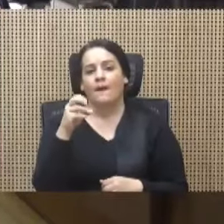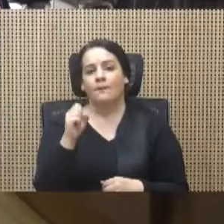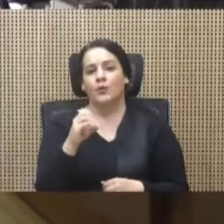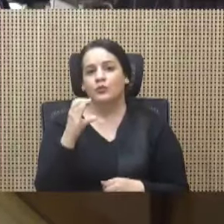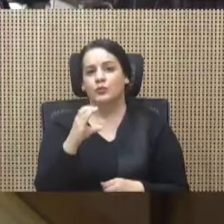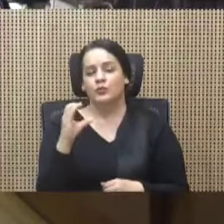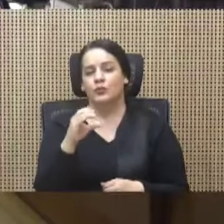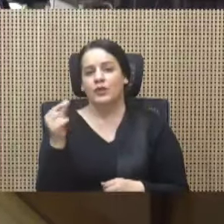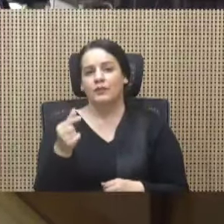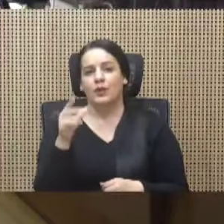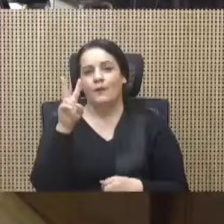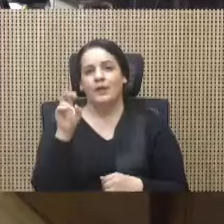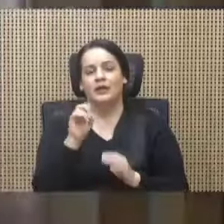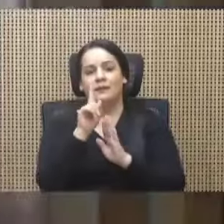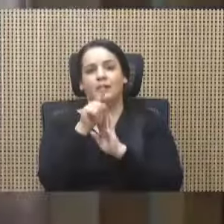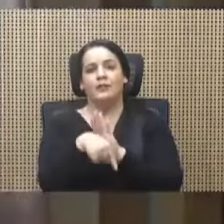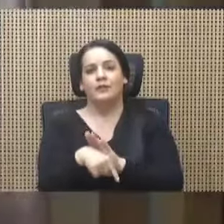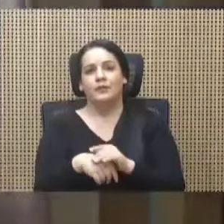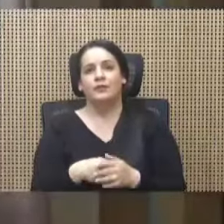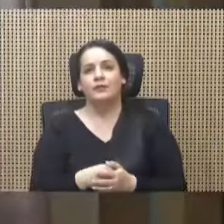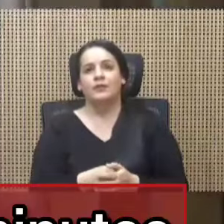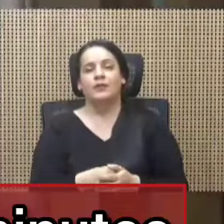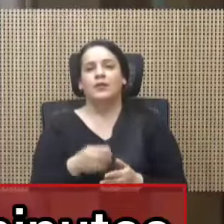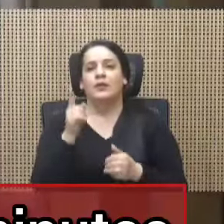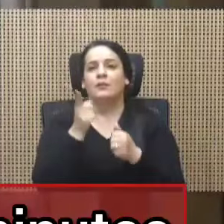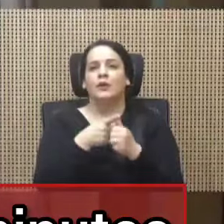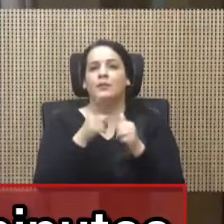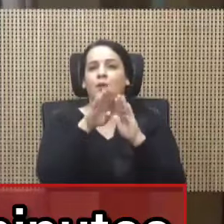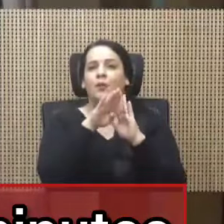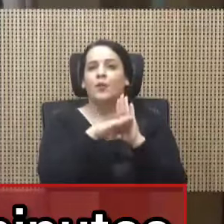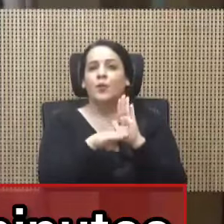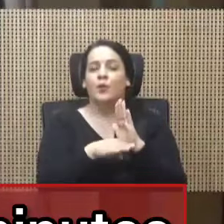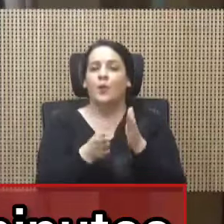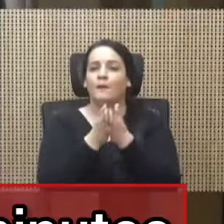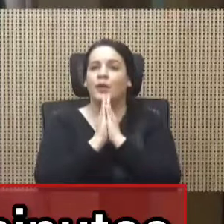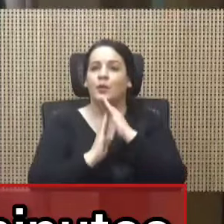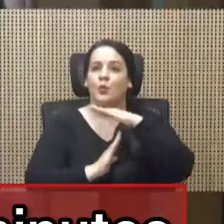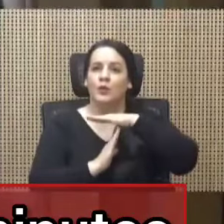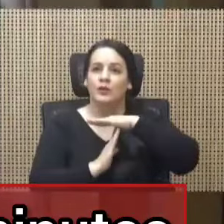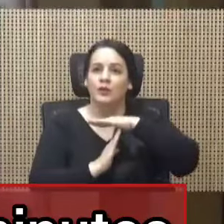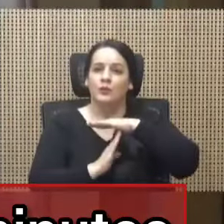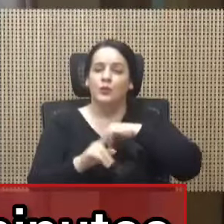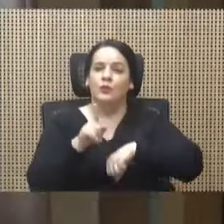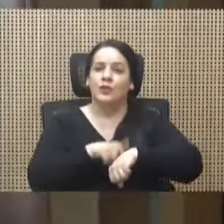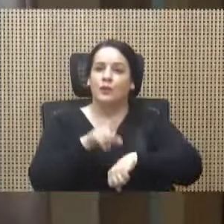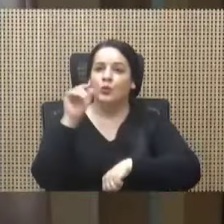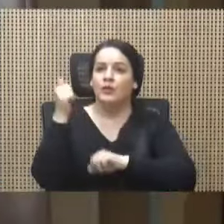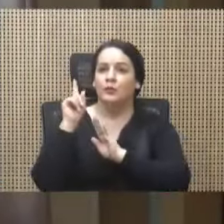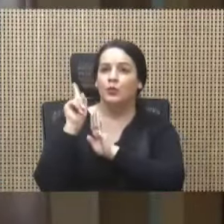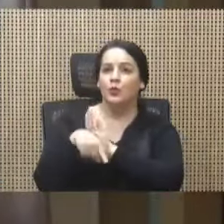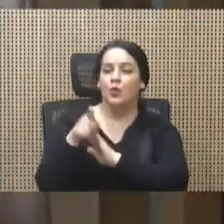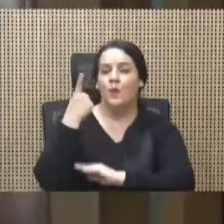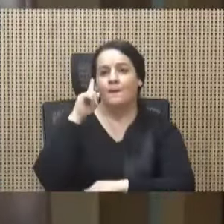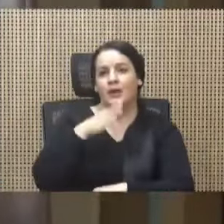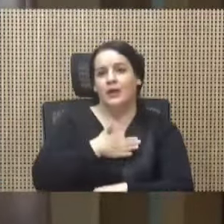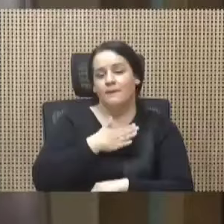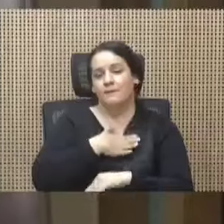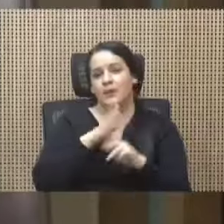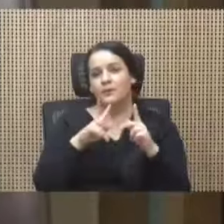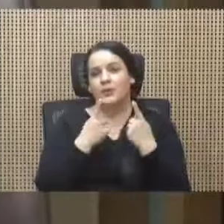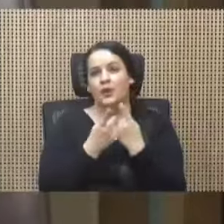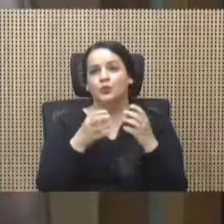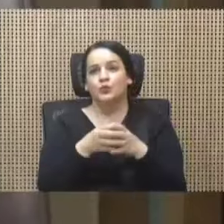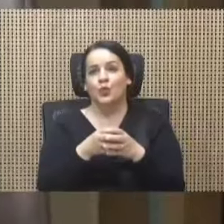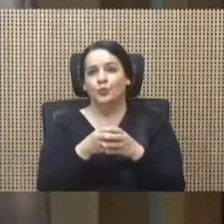Gracias, presidenta. Primeramente, por el orden, quisiera solicitarle un receso de hasta diez minutos para mi fracción, si no es mucha la molestia.